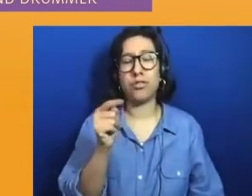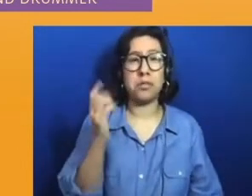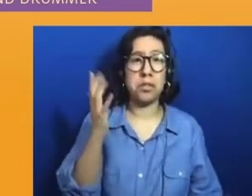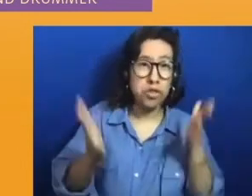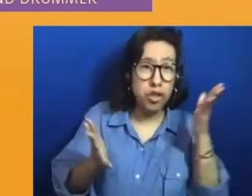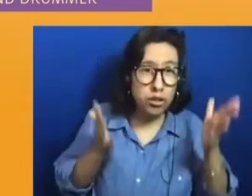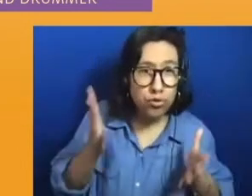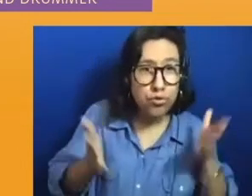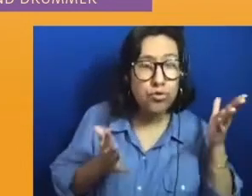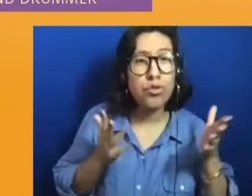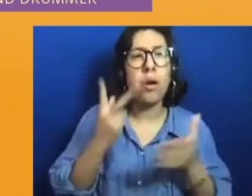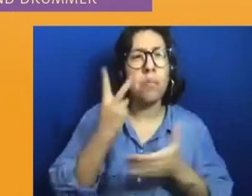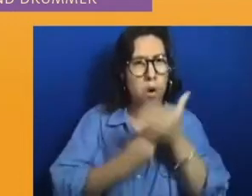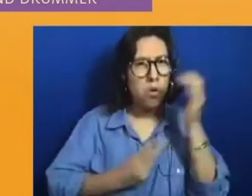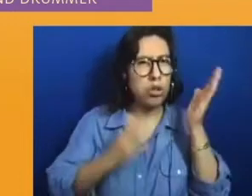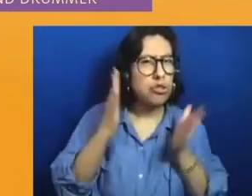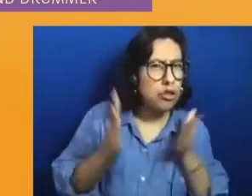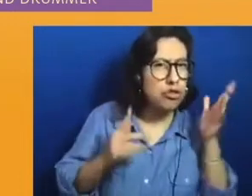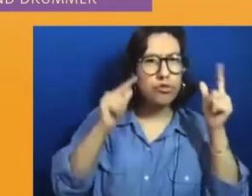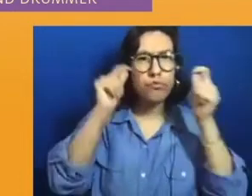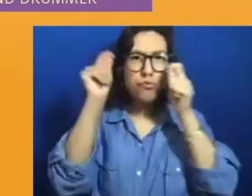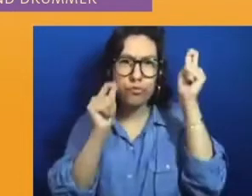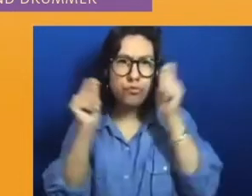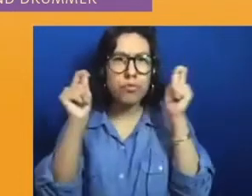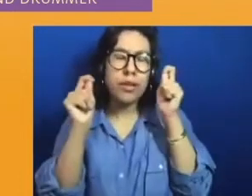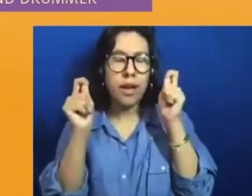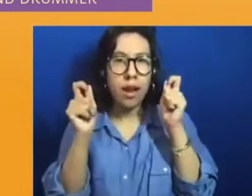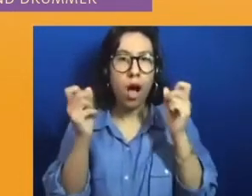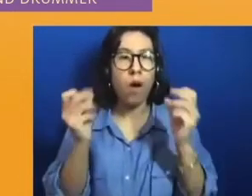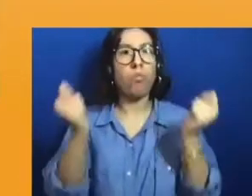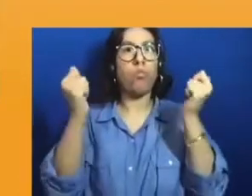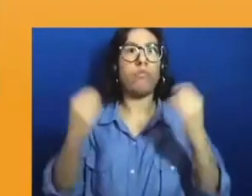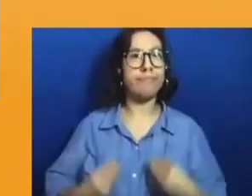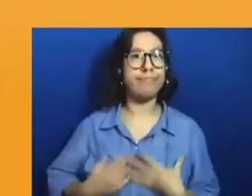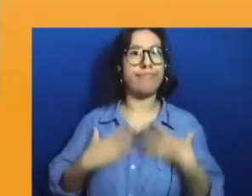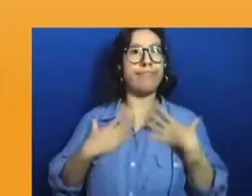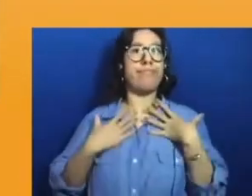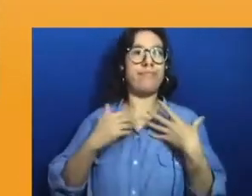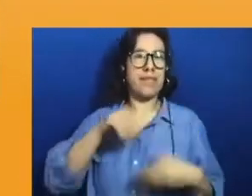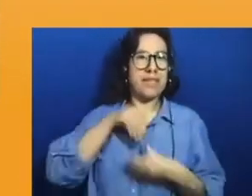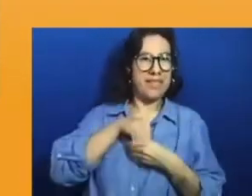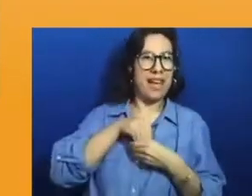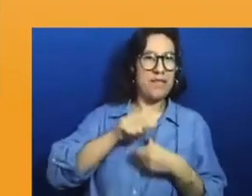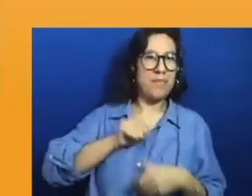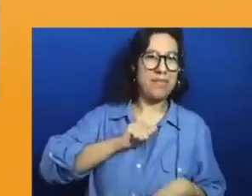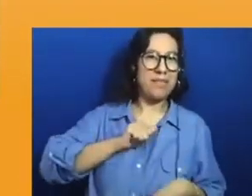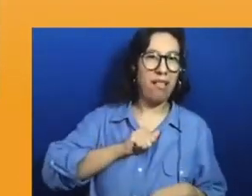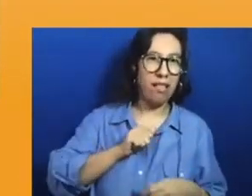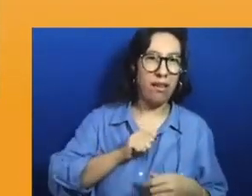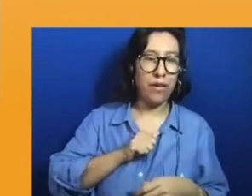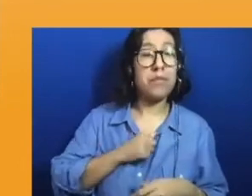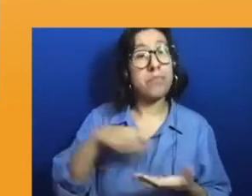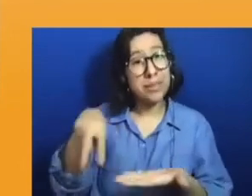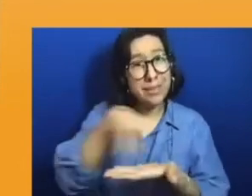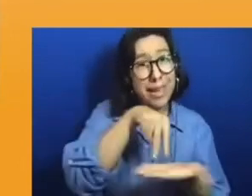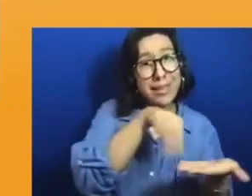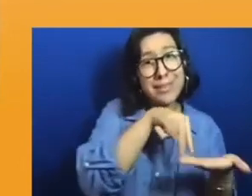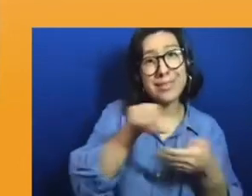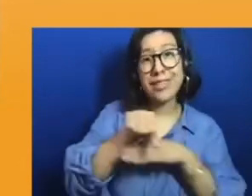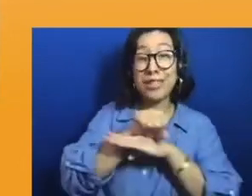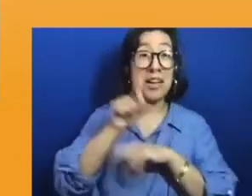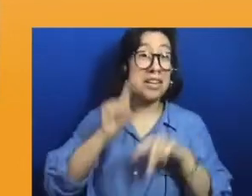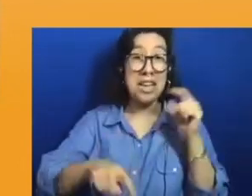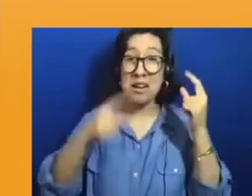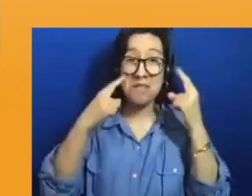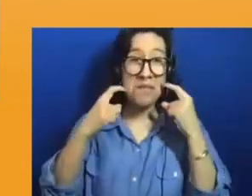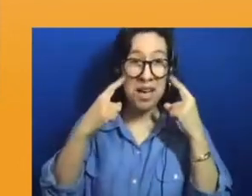cómo es que un gesto o una combinación de gestos puede inspirar en mí tal reacción. Estoy bailando en el